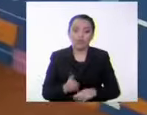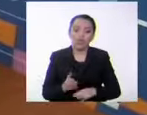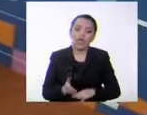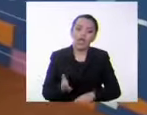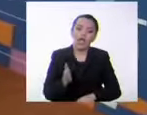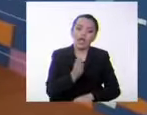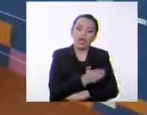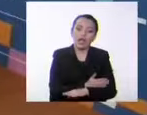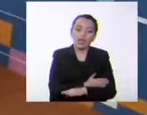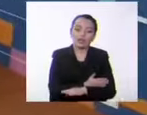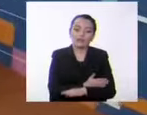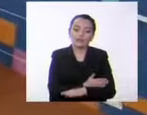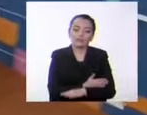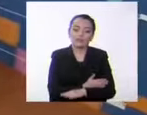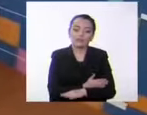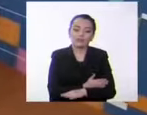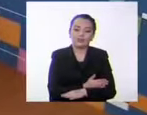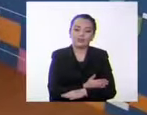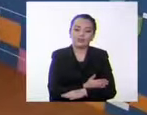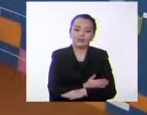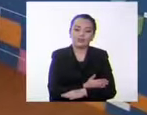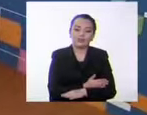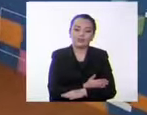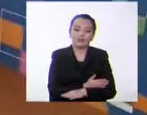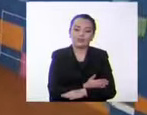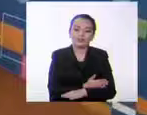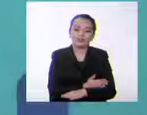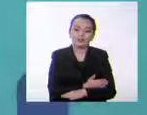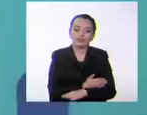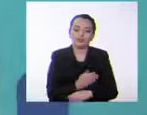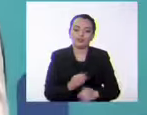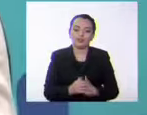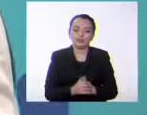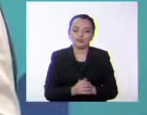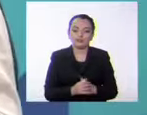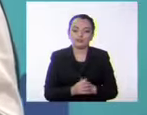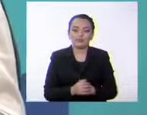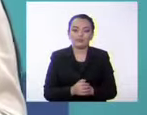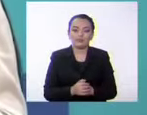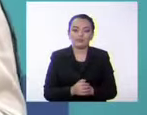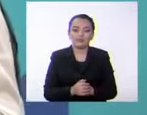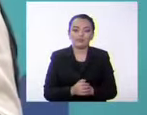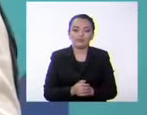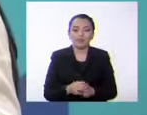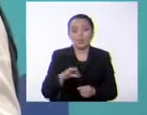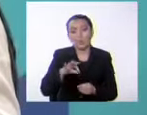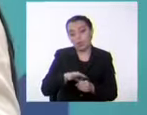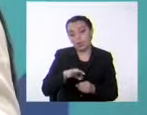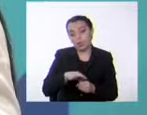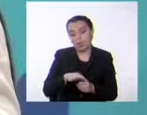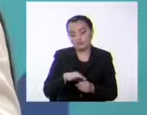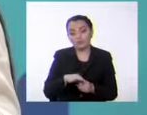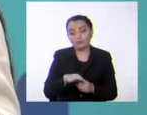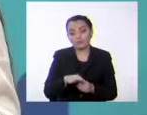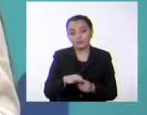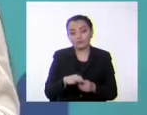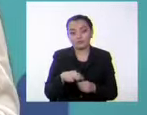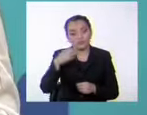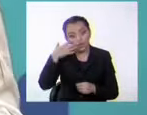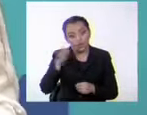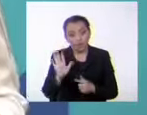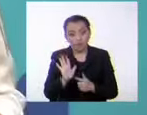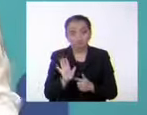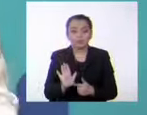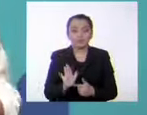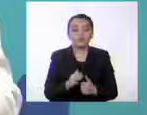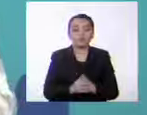hoy ahora, pueden ocupar con pantalones, hoy ¿no? podemos usar pantalones, faldas y chores, lo que sea. Votar, pues ya dijimos, ¿no? Un ejemplo Exacto. de